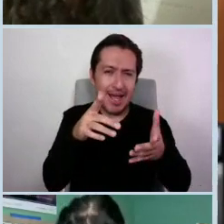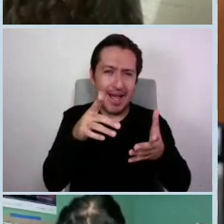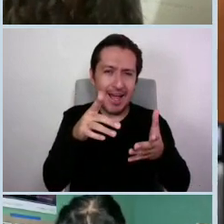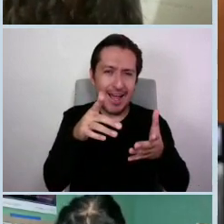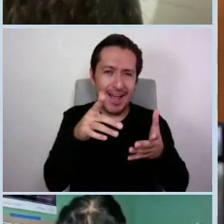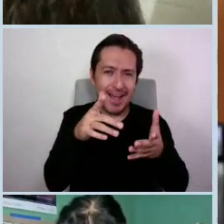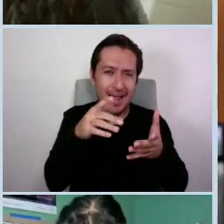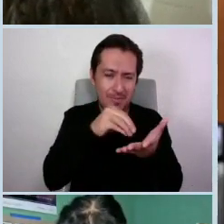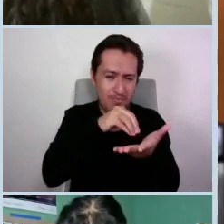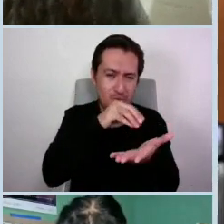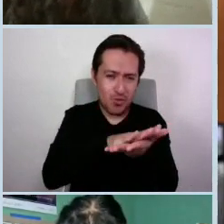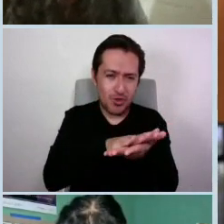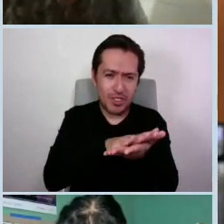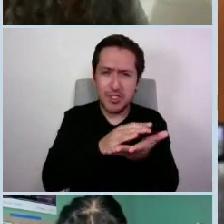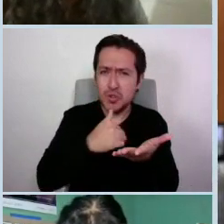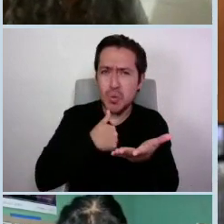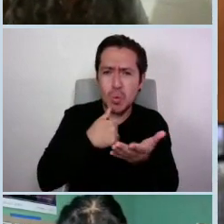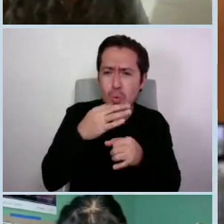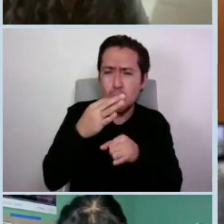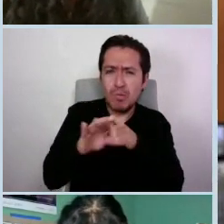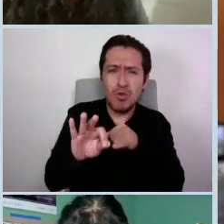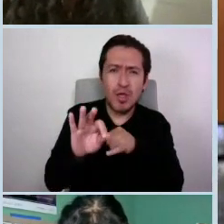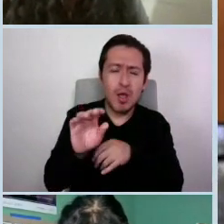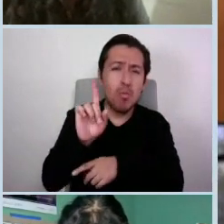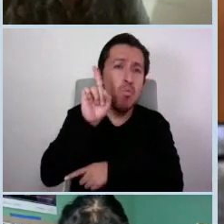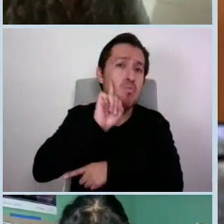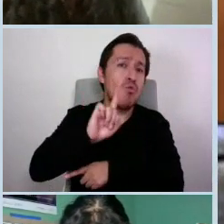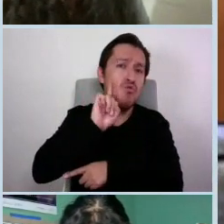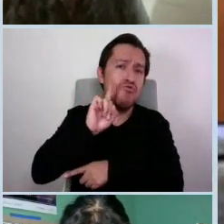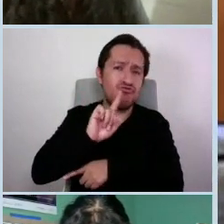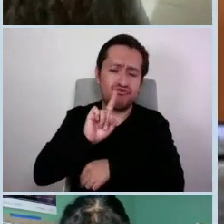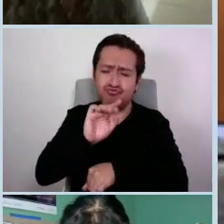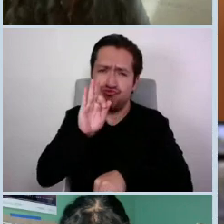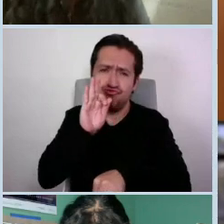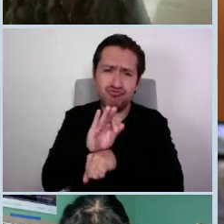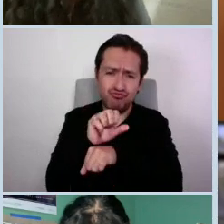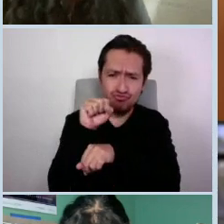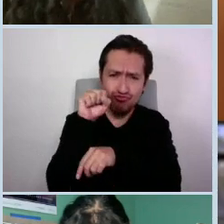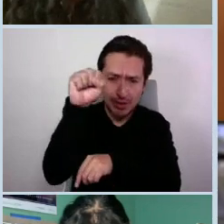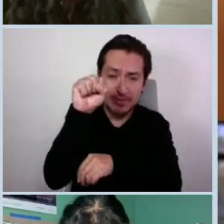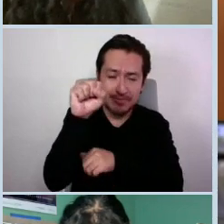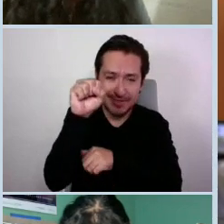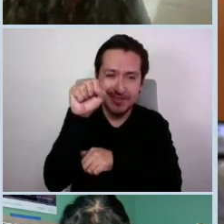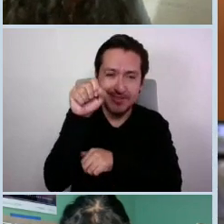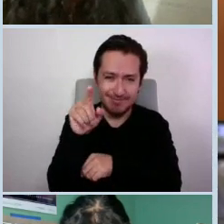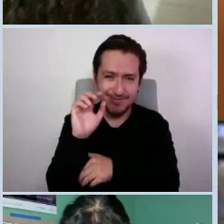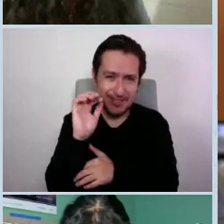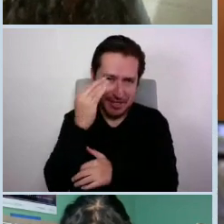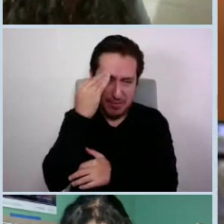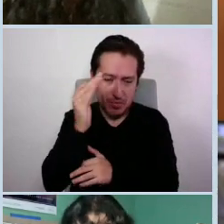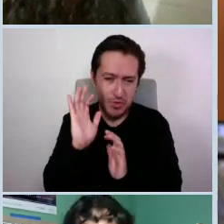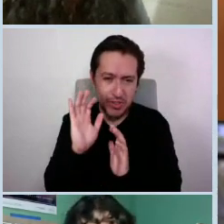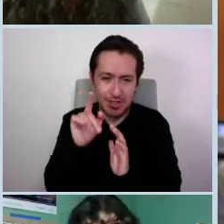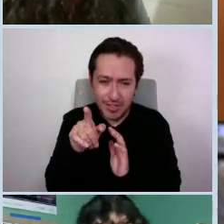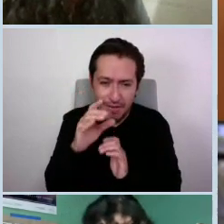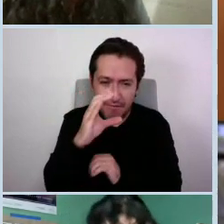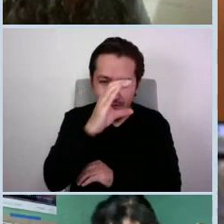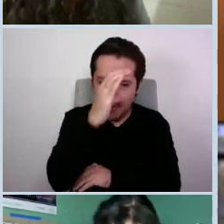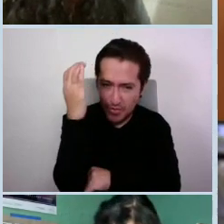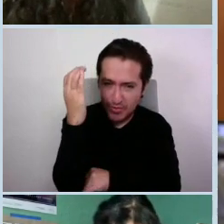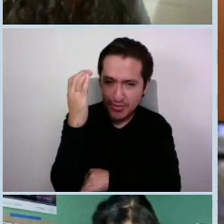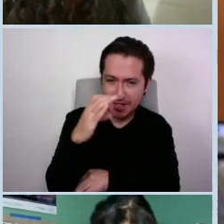filosofía y letras en mis últimas materias y estaba viviendo la pandemia no no Entonces las fotos que hay de esos